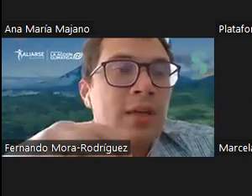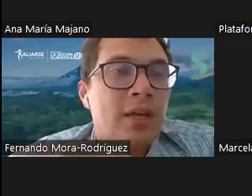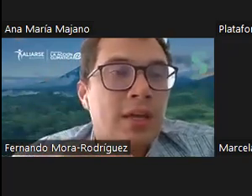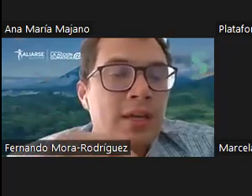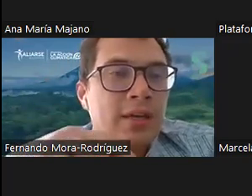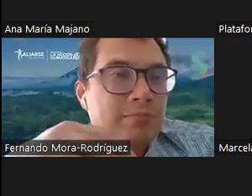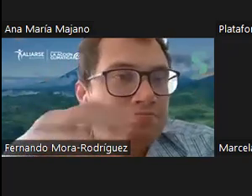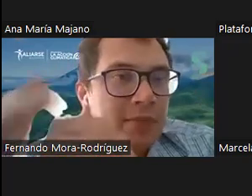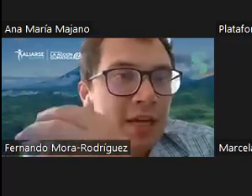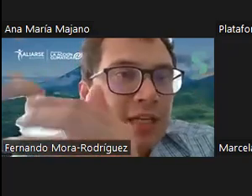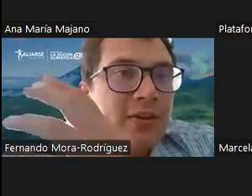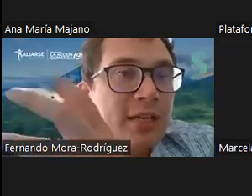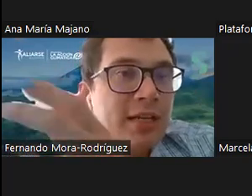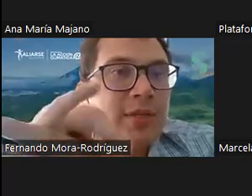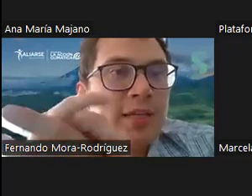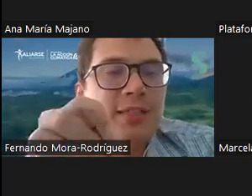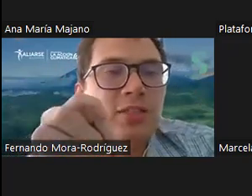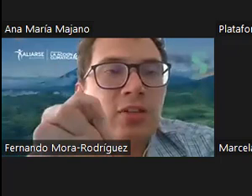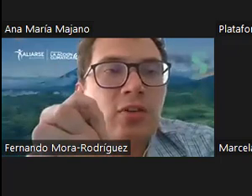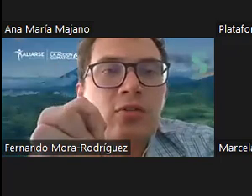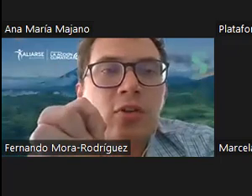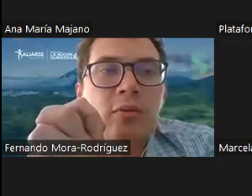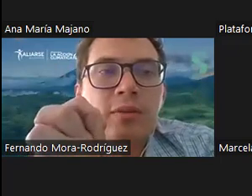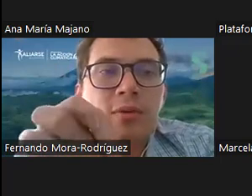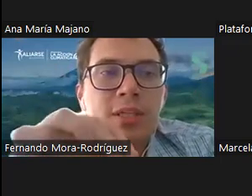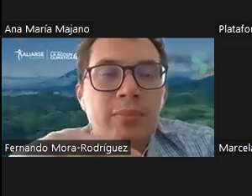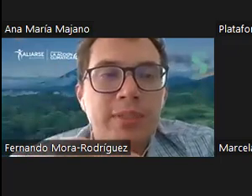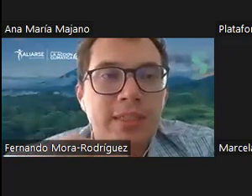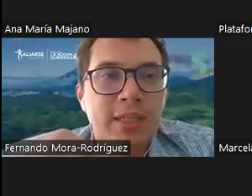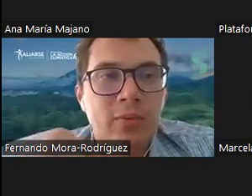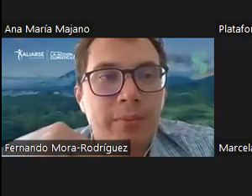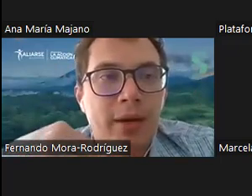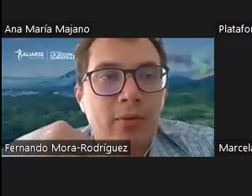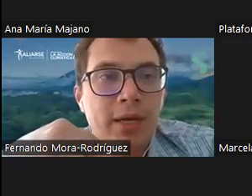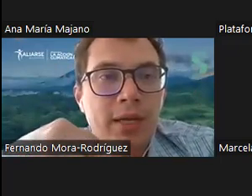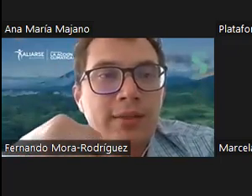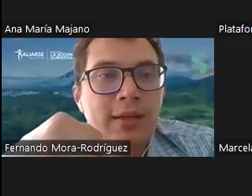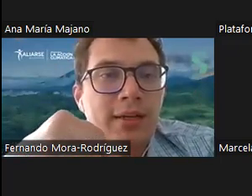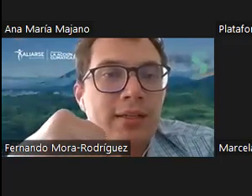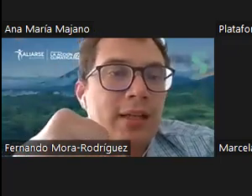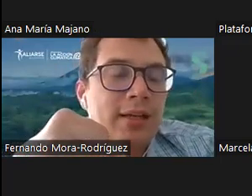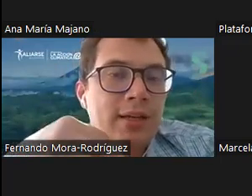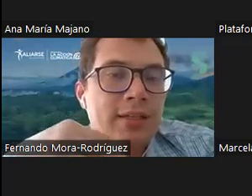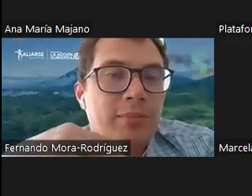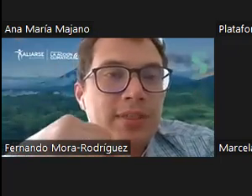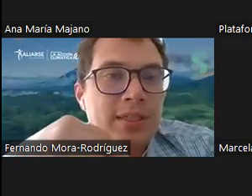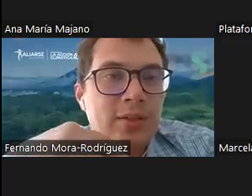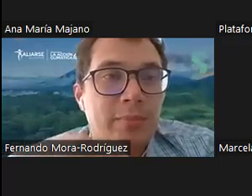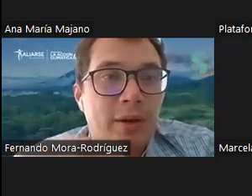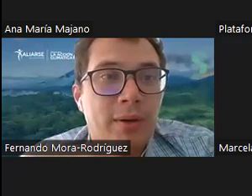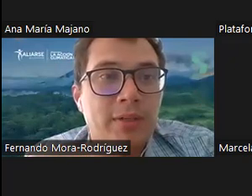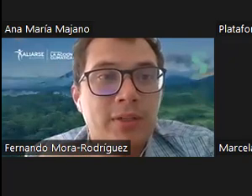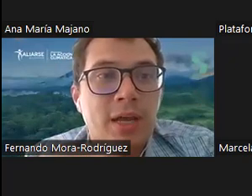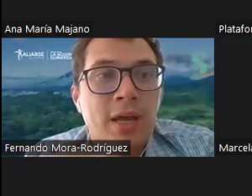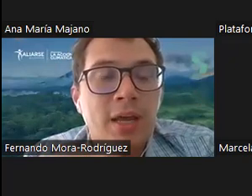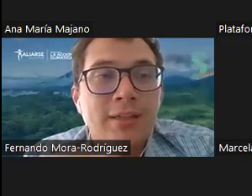según el nivel, digamos, de decisión. No es lo mismo el tipo de incentivo para un gerente al tipo de incentivo